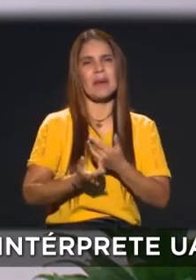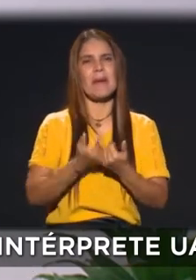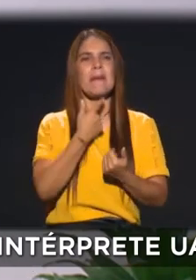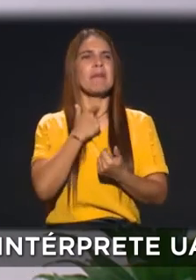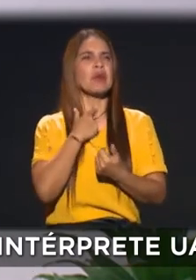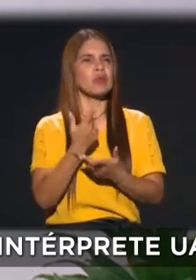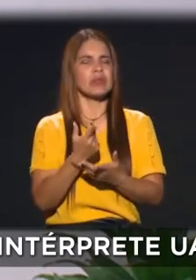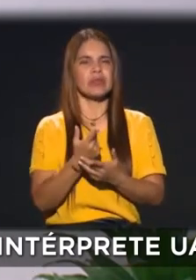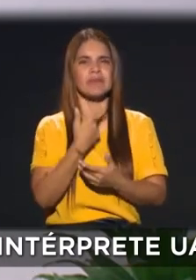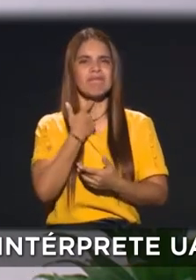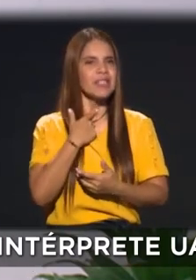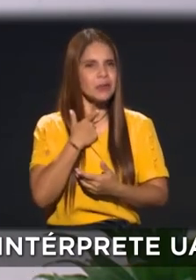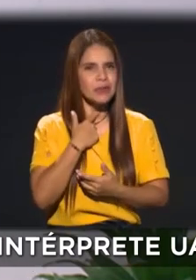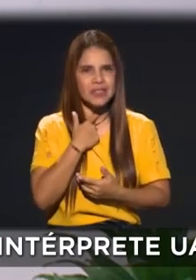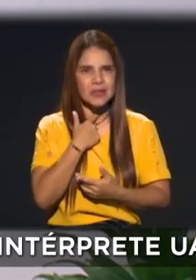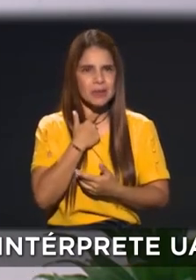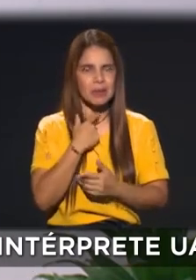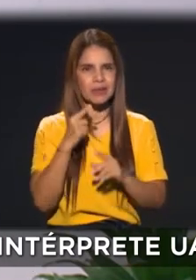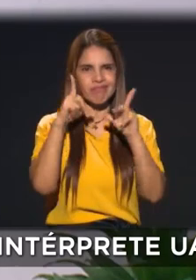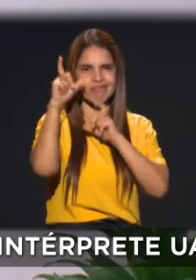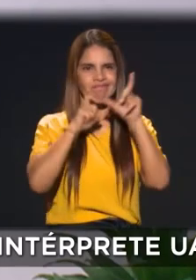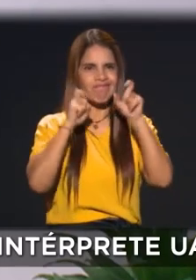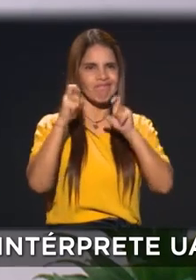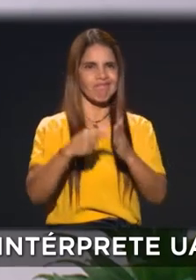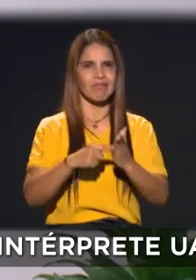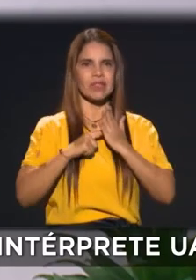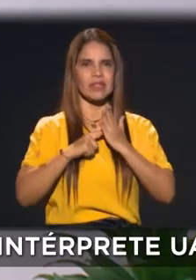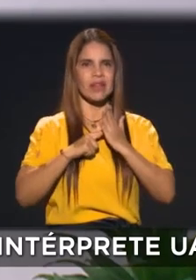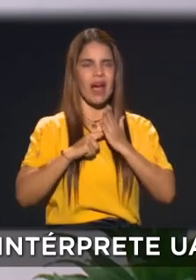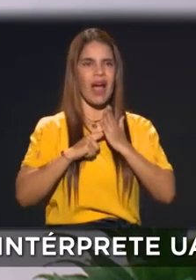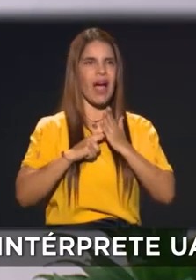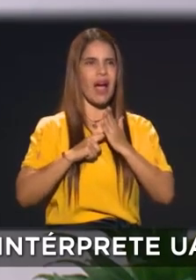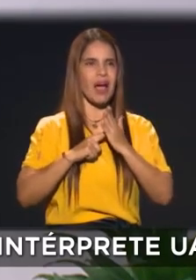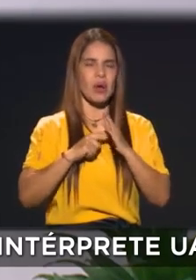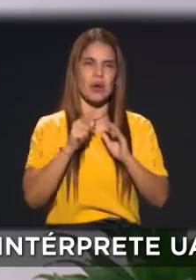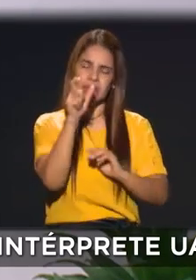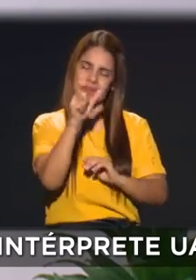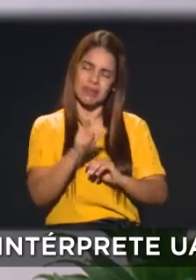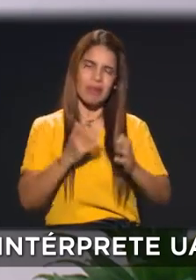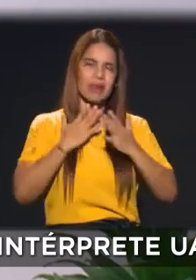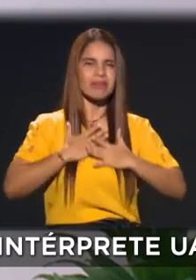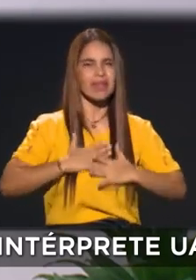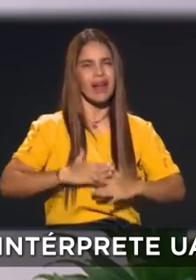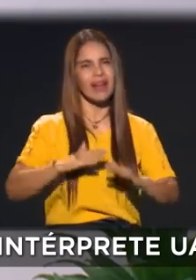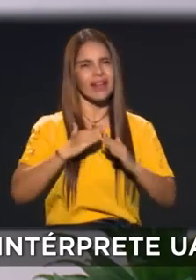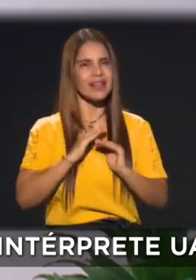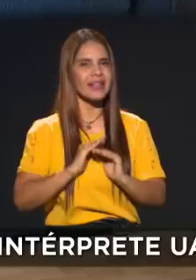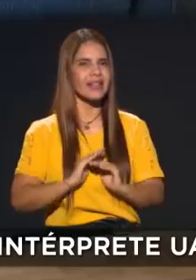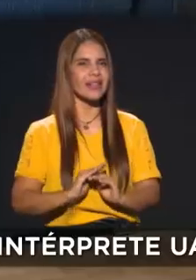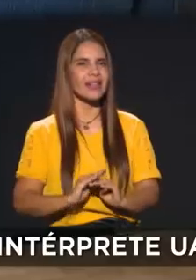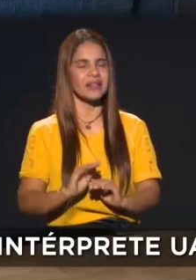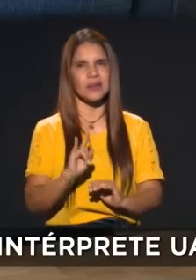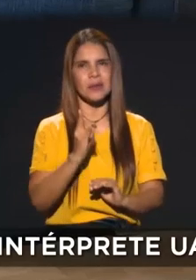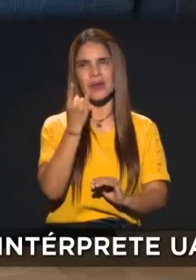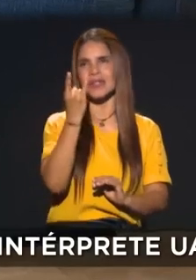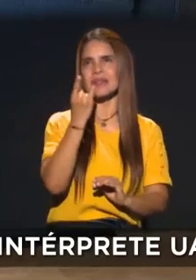me gusta o algo no me gusta, de forma inmediata se me va a notar. Pero otras personas de pronto son más tranquilas, más calmadas, que sea que